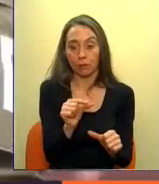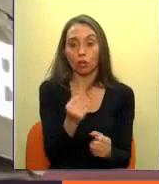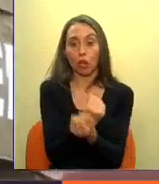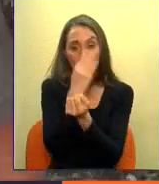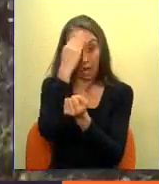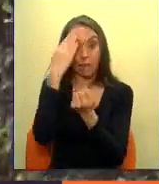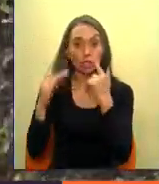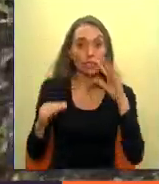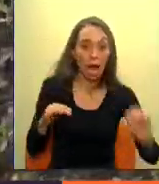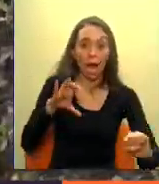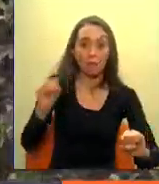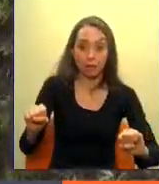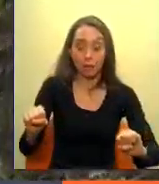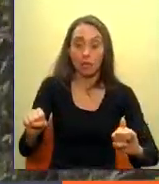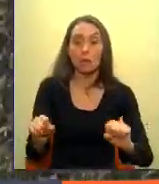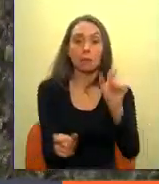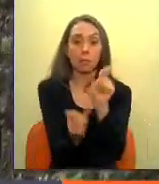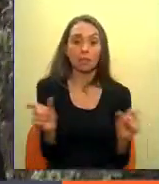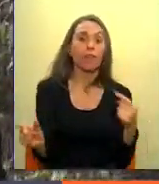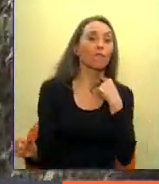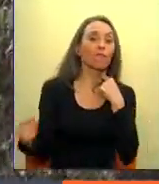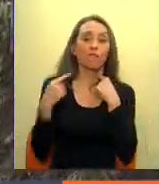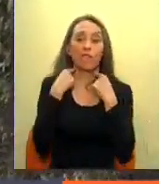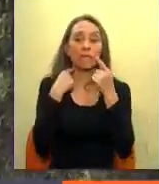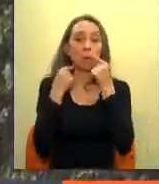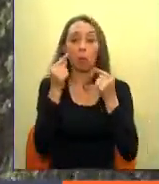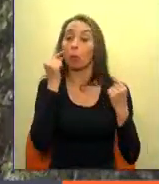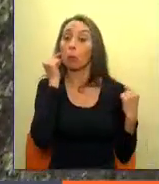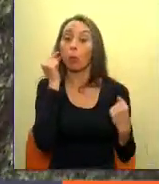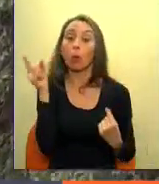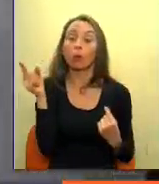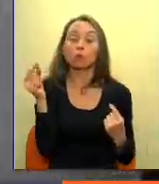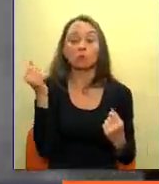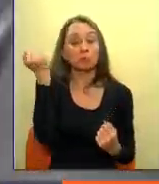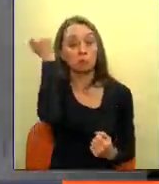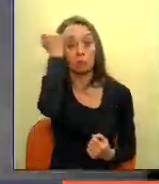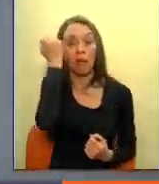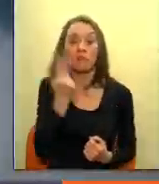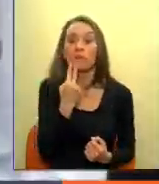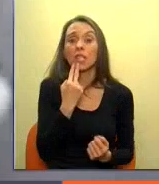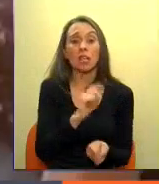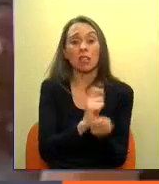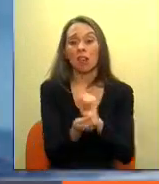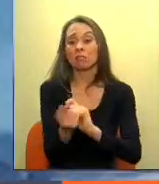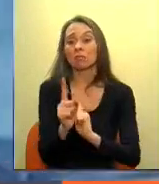pero la vida para las víctimas de estos robos difícilmente será la misma